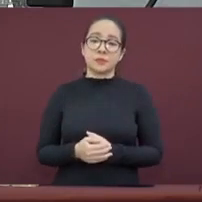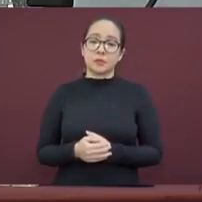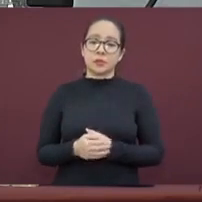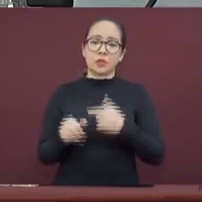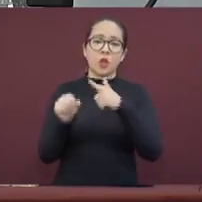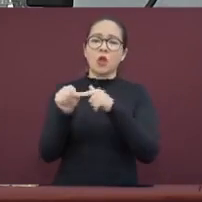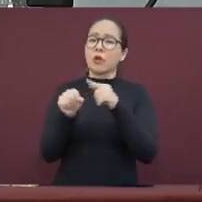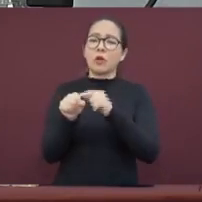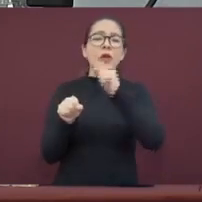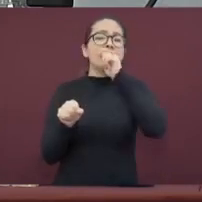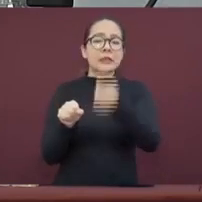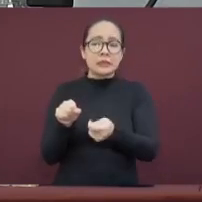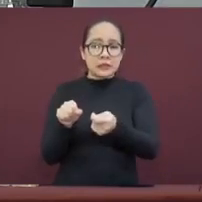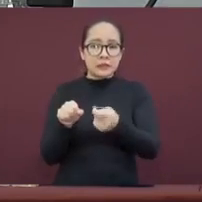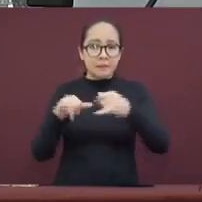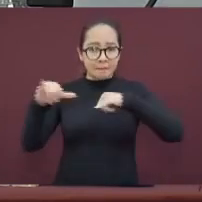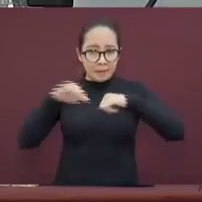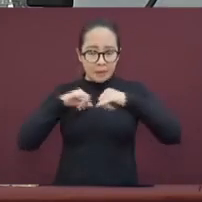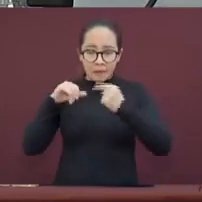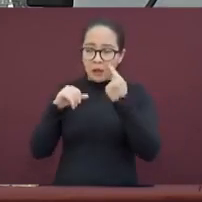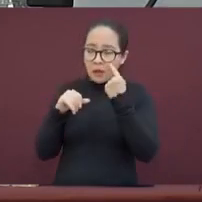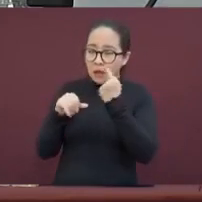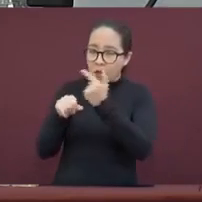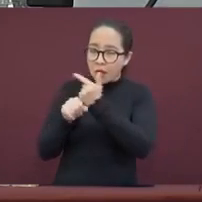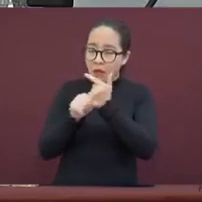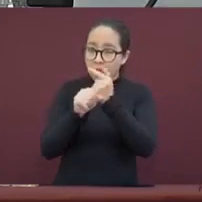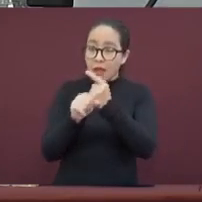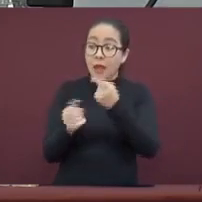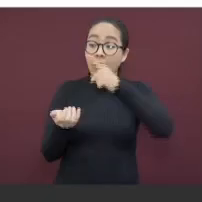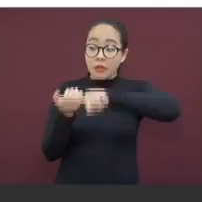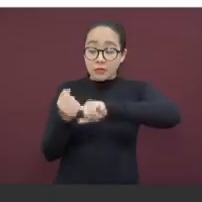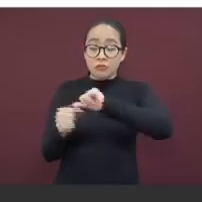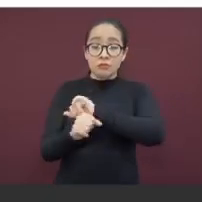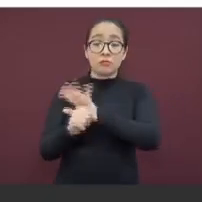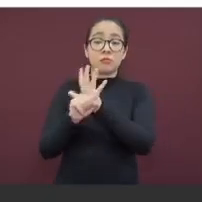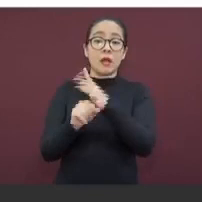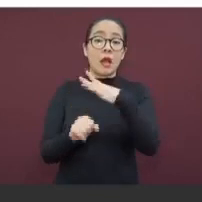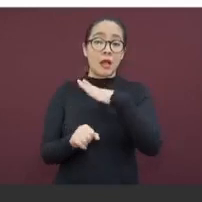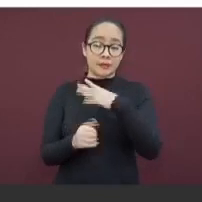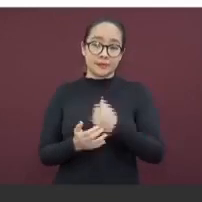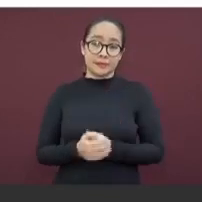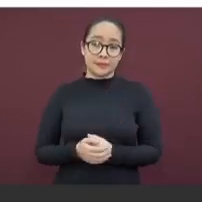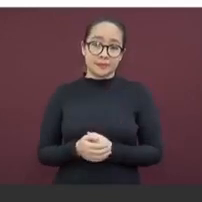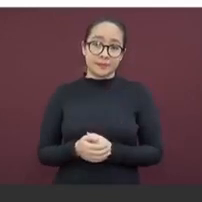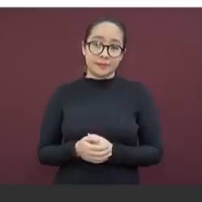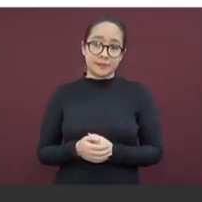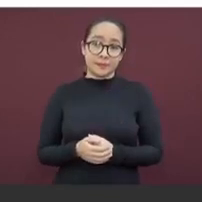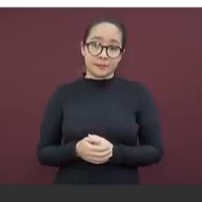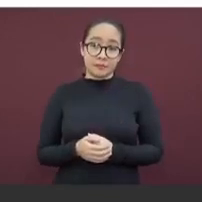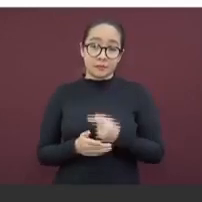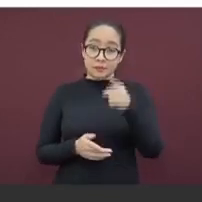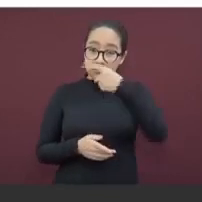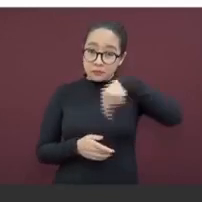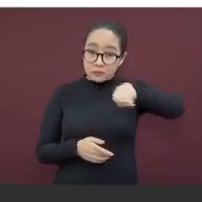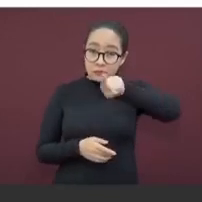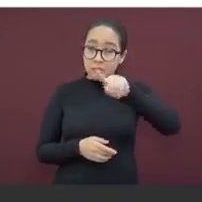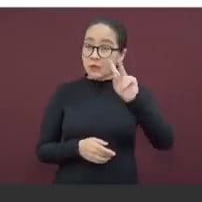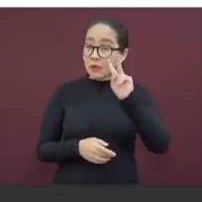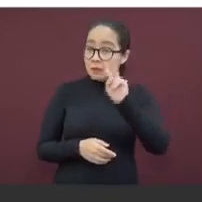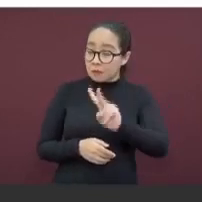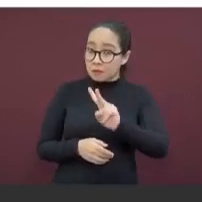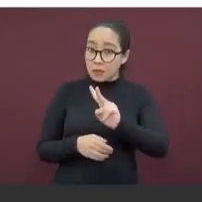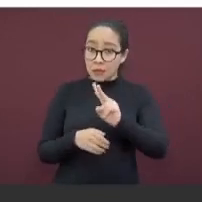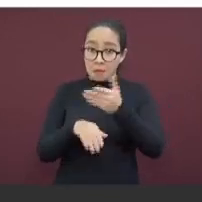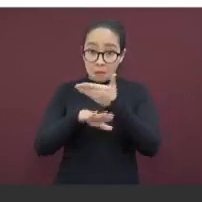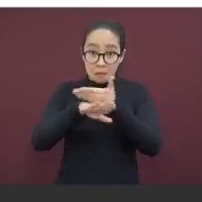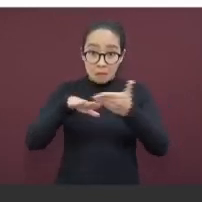colores en el mapa representan la presencia de casos positivos y como pueden observar cada vez son menos los municipios que